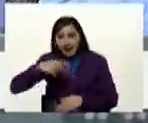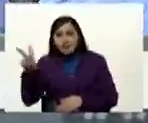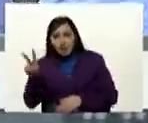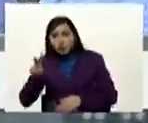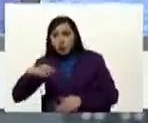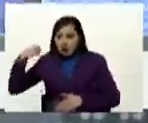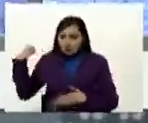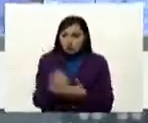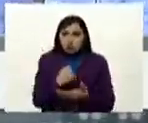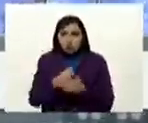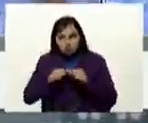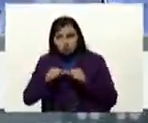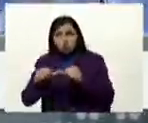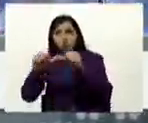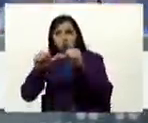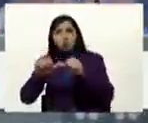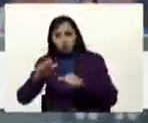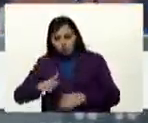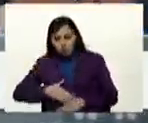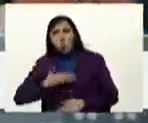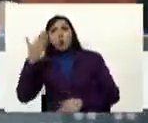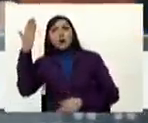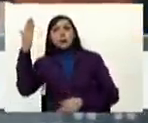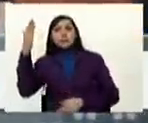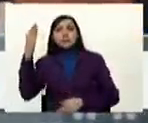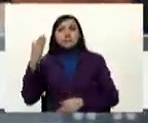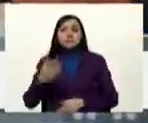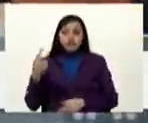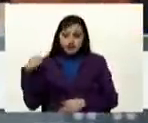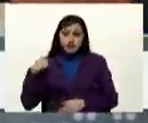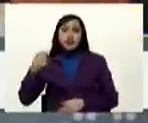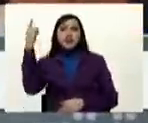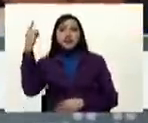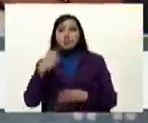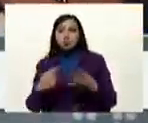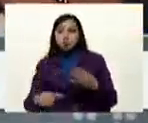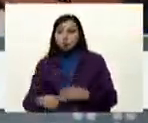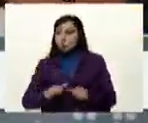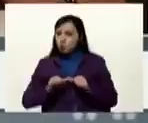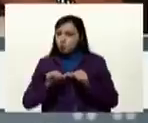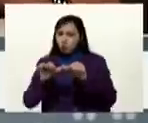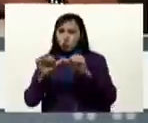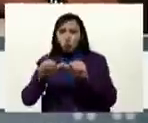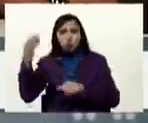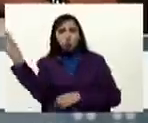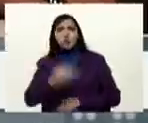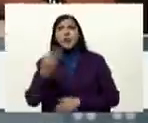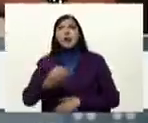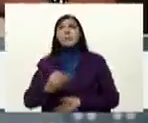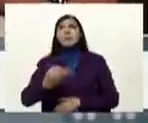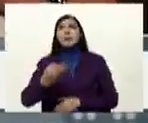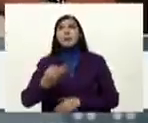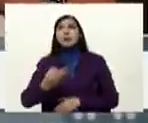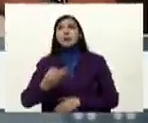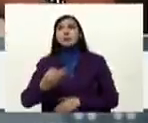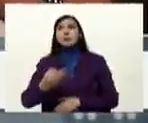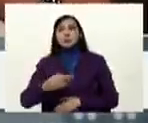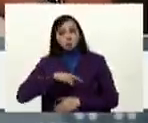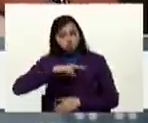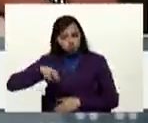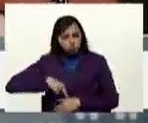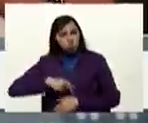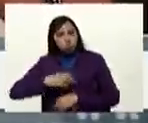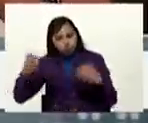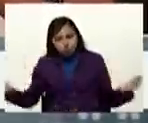qué. Nuestra Venezuela amada tiene con qué, y vamos a salir adelante, siempre, siempre vamos a salir